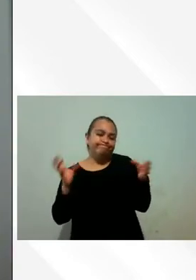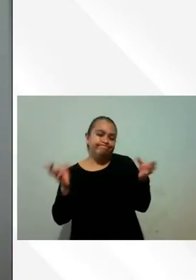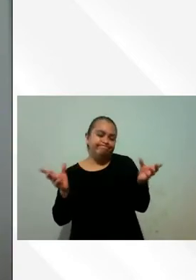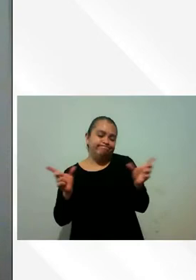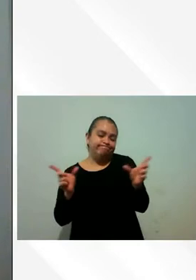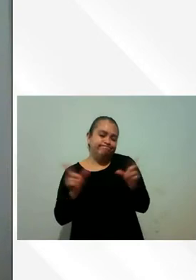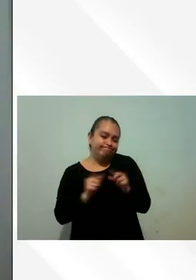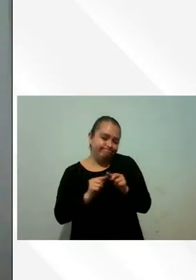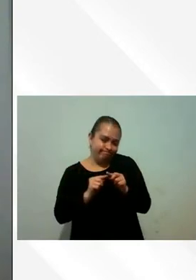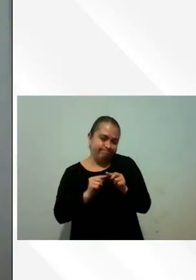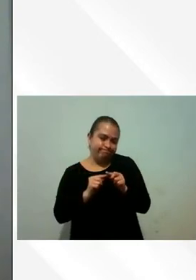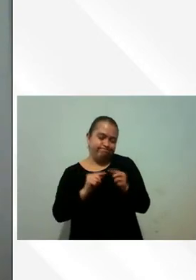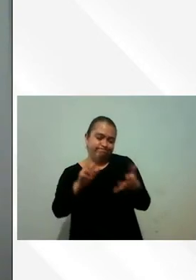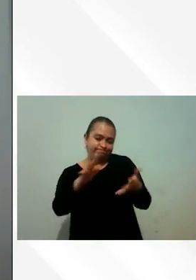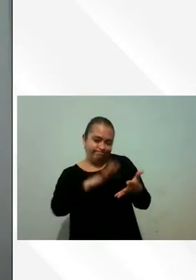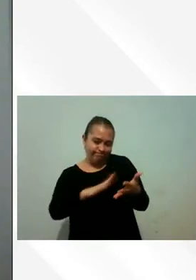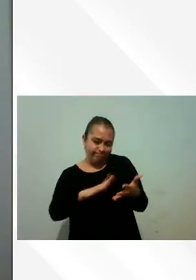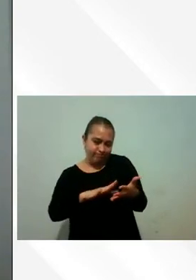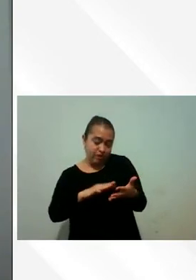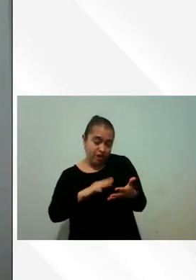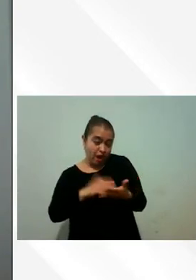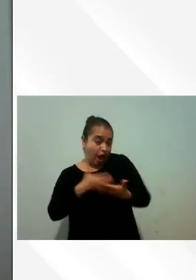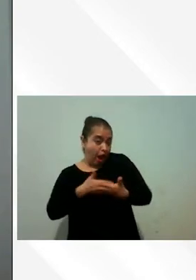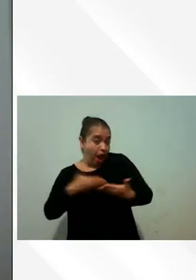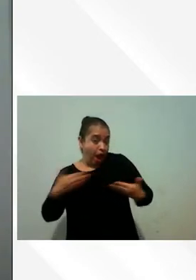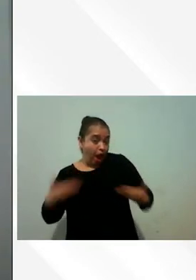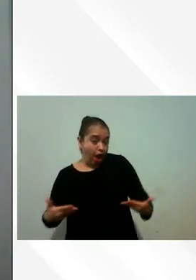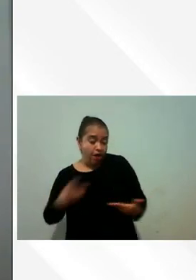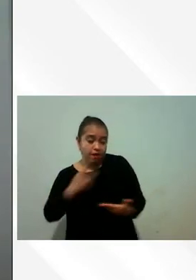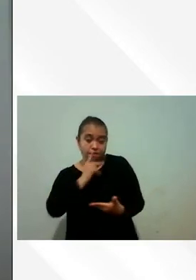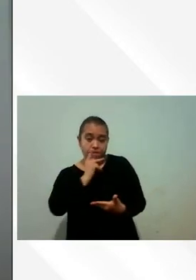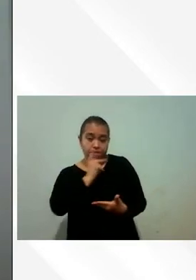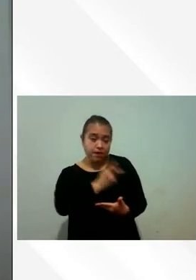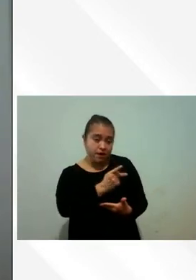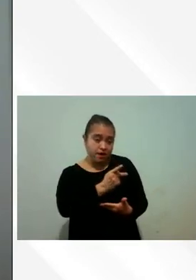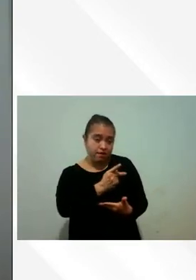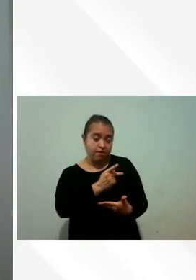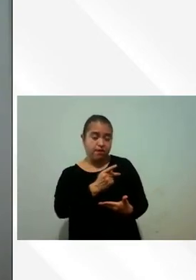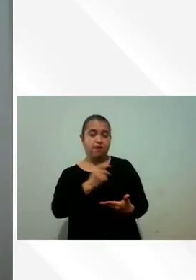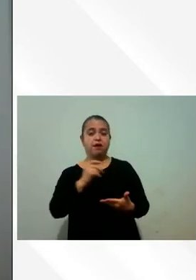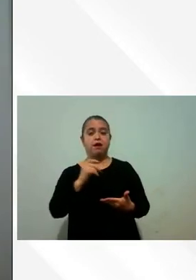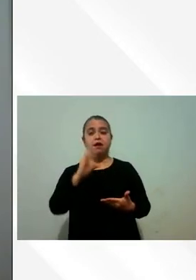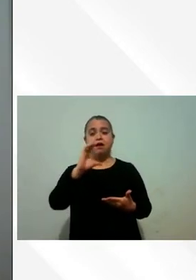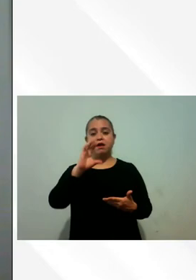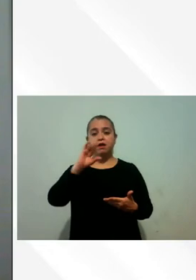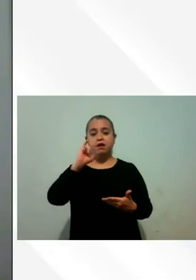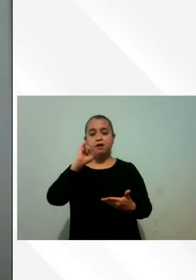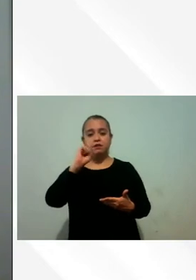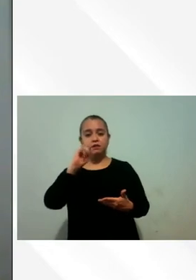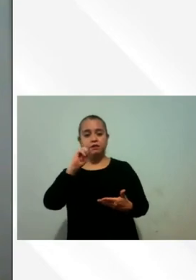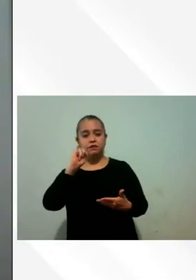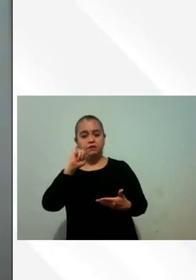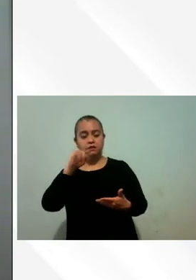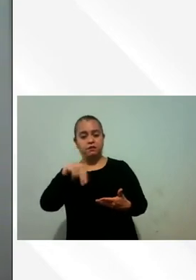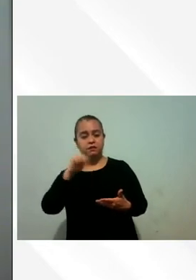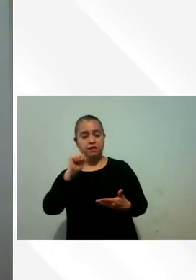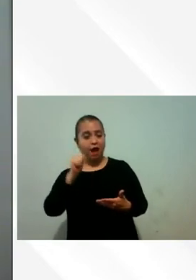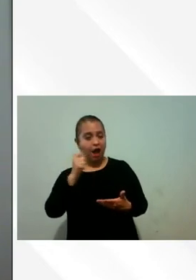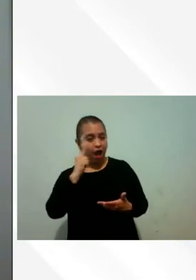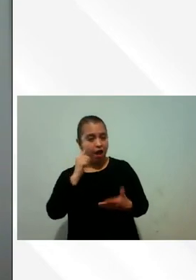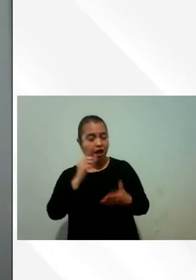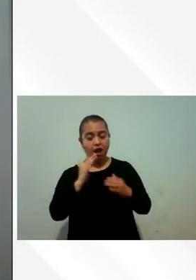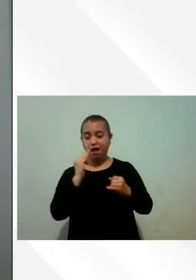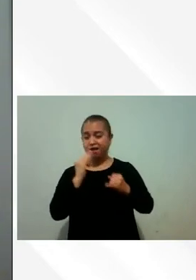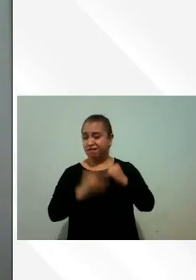de la lectura, porque ahora yo le voy a dar la palabra a Cristina, mi compañera, para que vayamos a profundizar